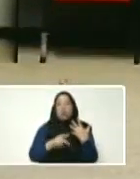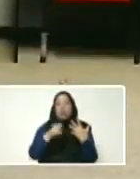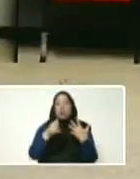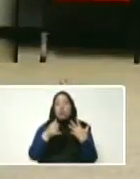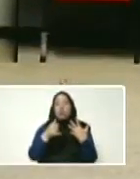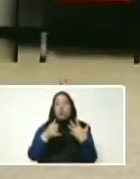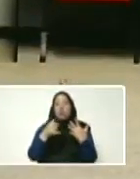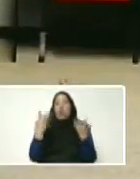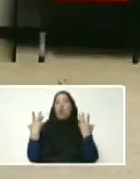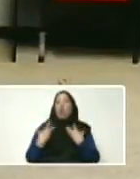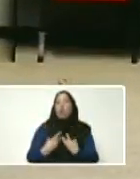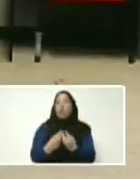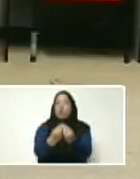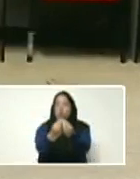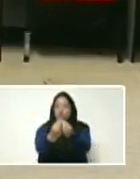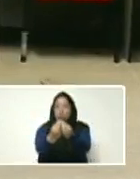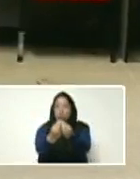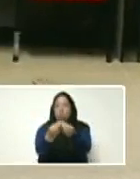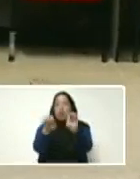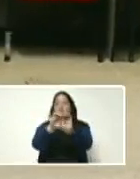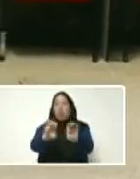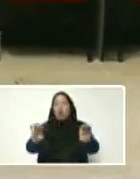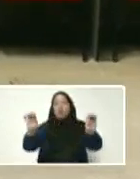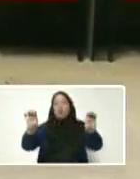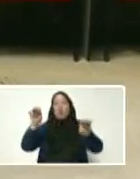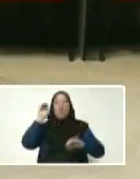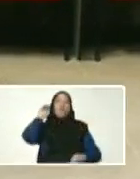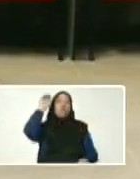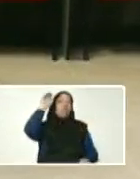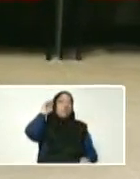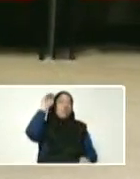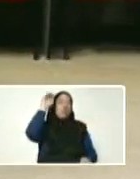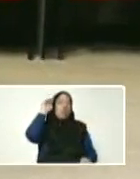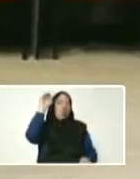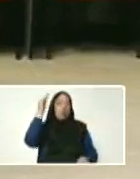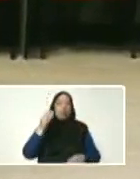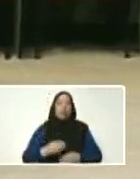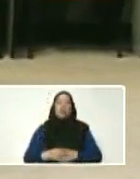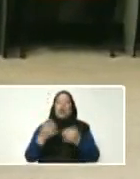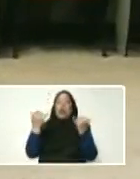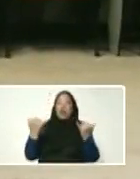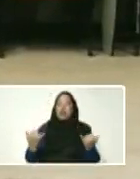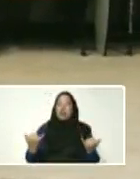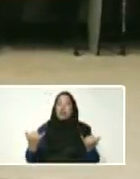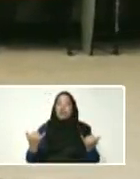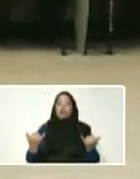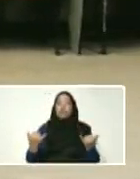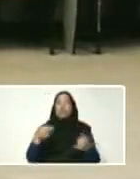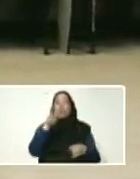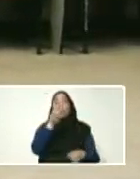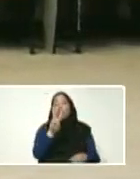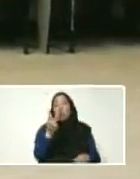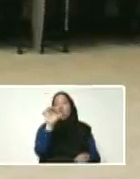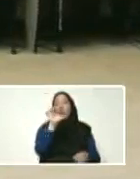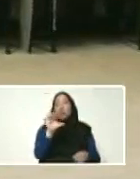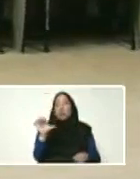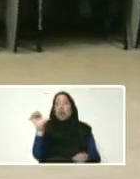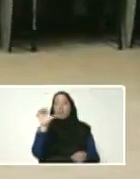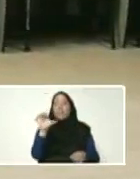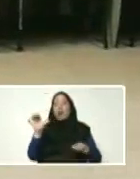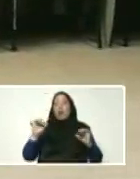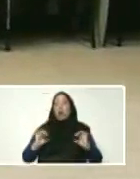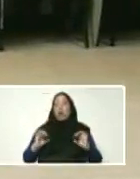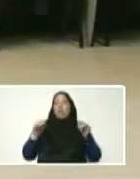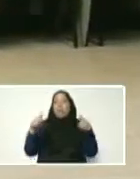de Juntos por la Educación del Futuro. Aquí ya se están en estas dos semanas